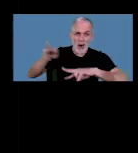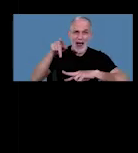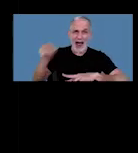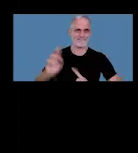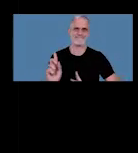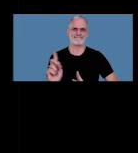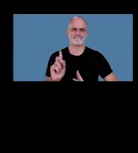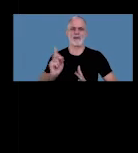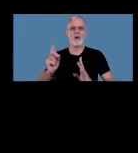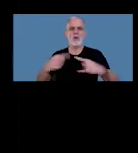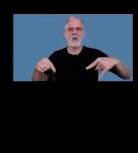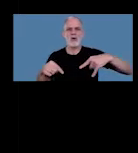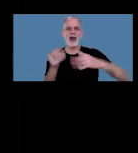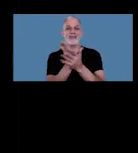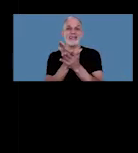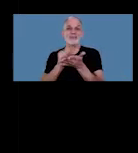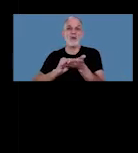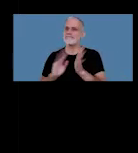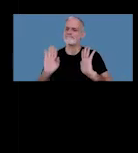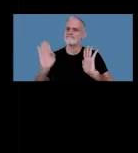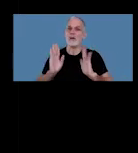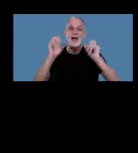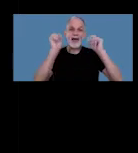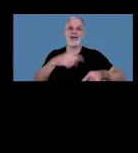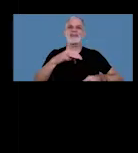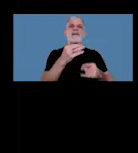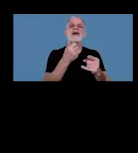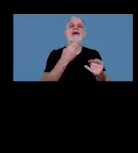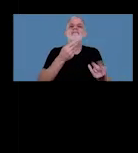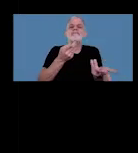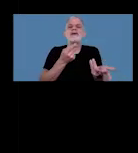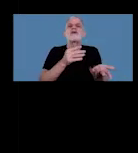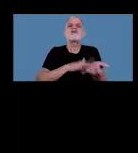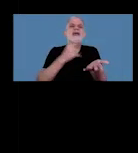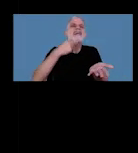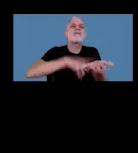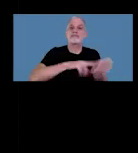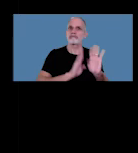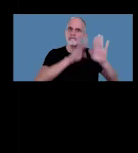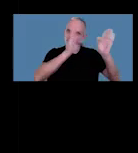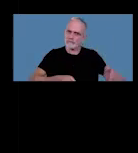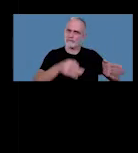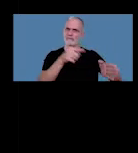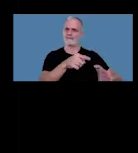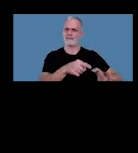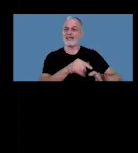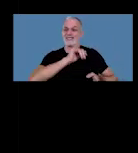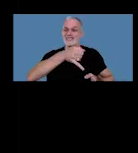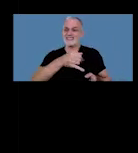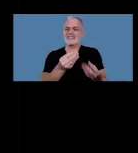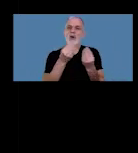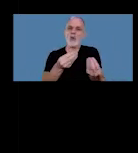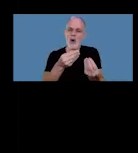ningún instrumento del derecho que no sea propio del derecho tributario si el instituto al cual nos referimos se